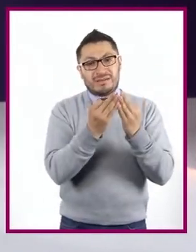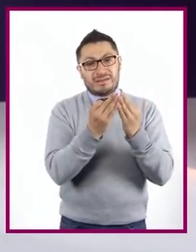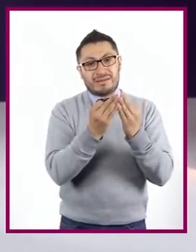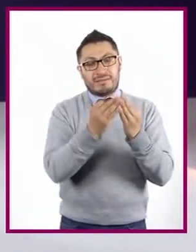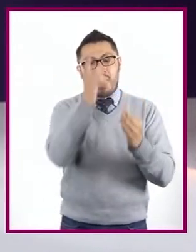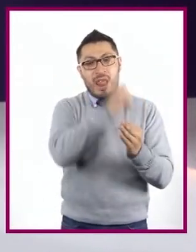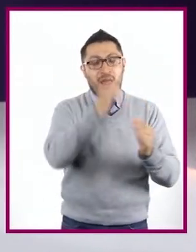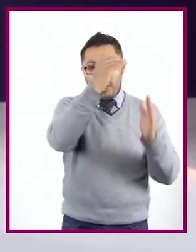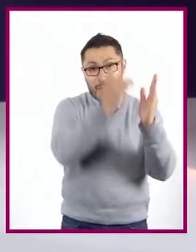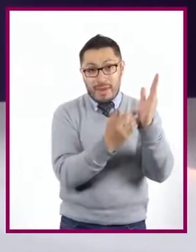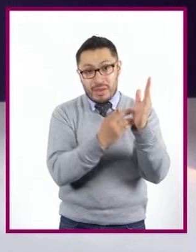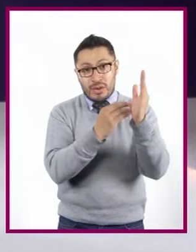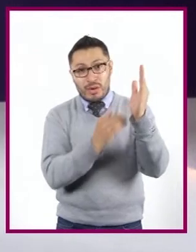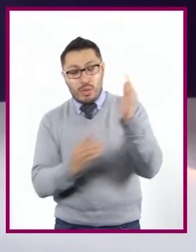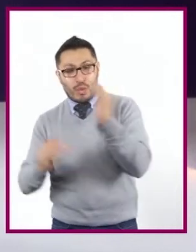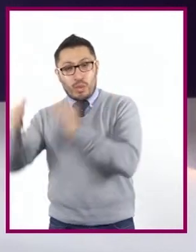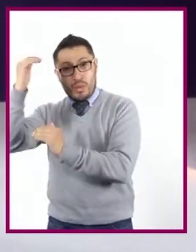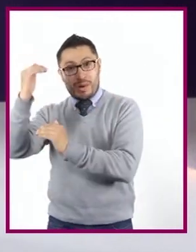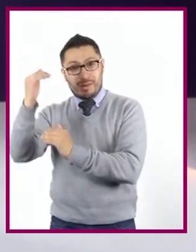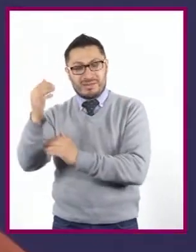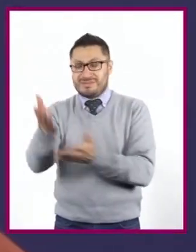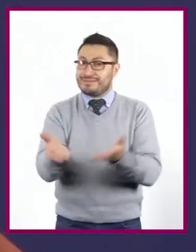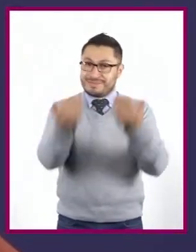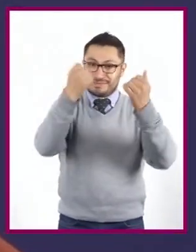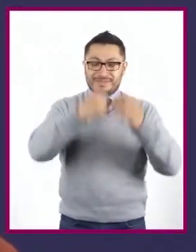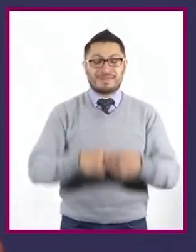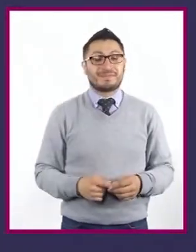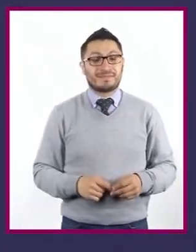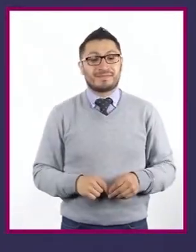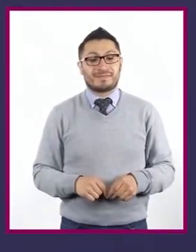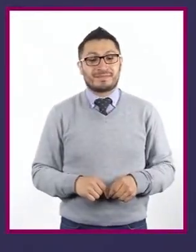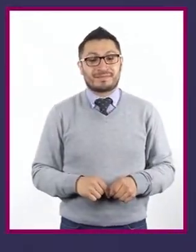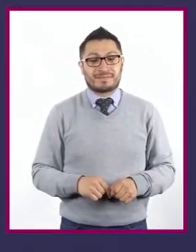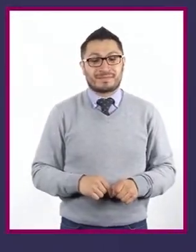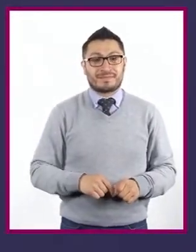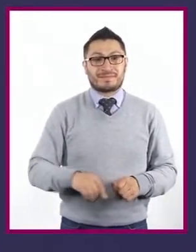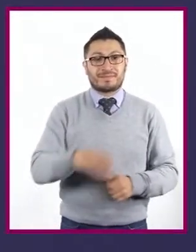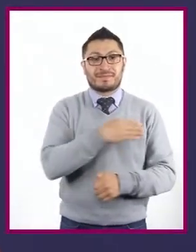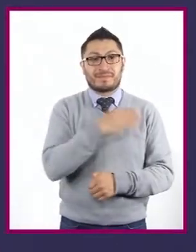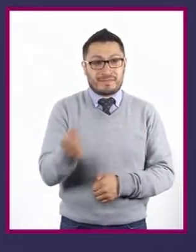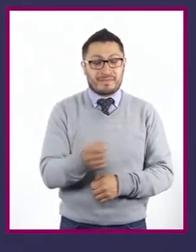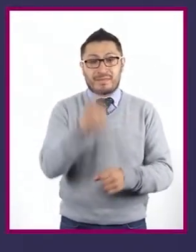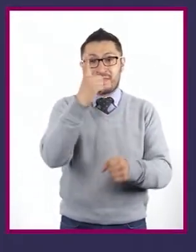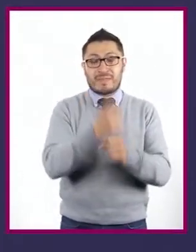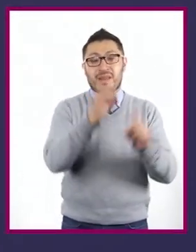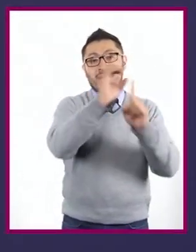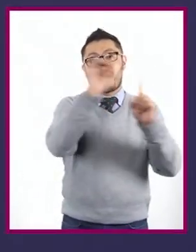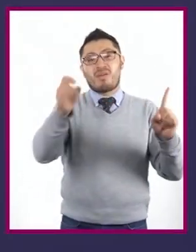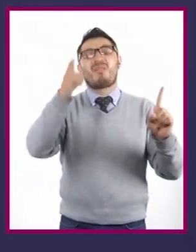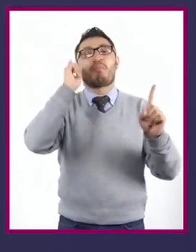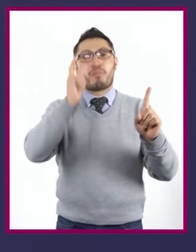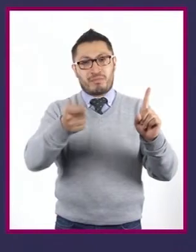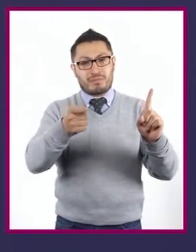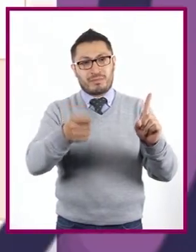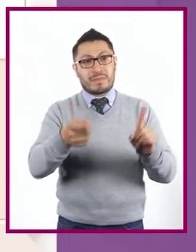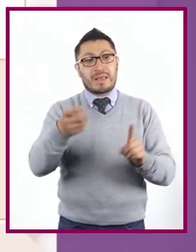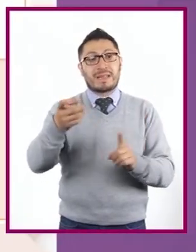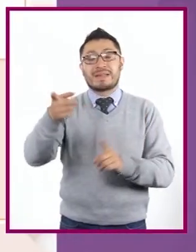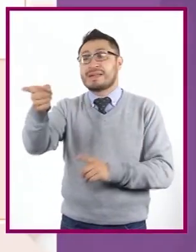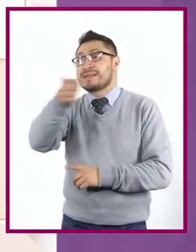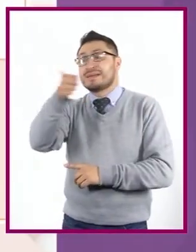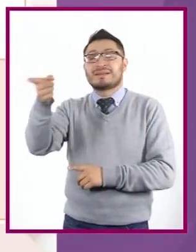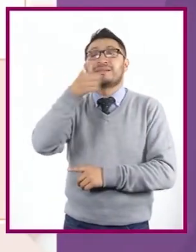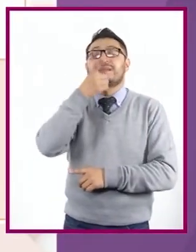más formal. ¿Te animas? Claro, maestro. Bueno, la primera oración. Nos dijeron que había